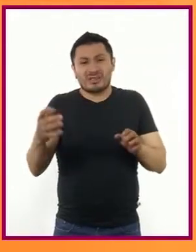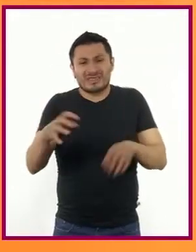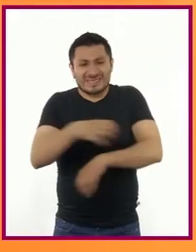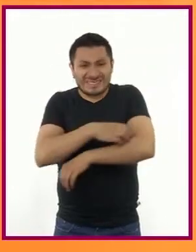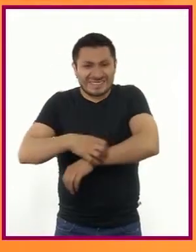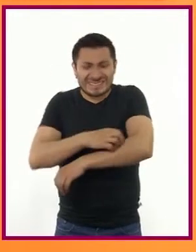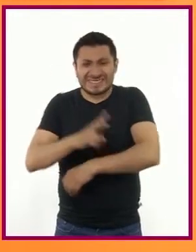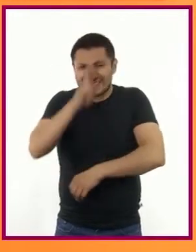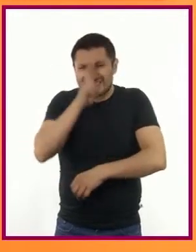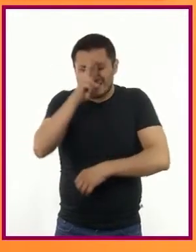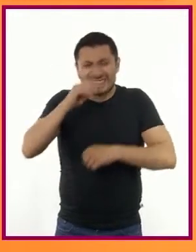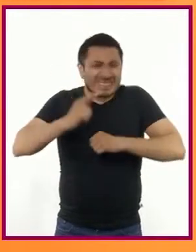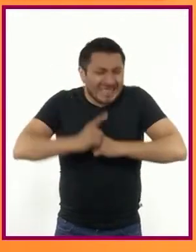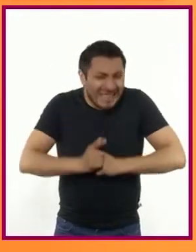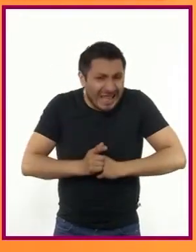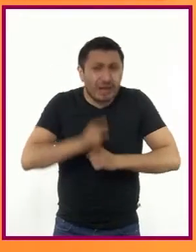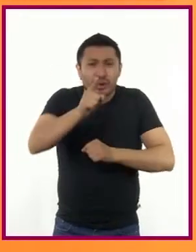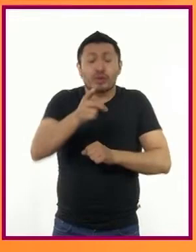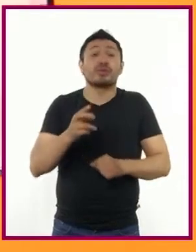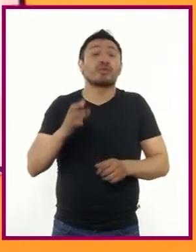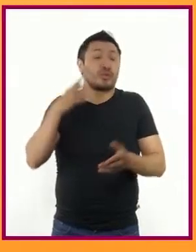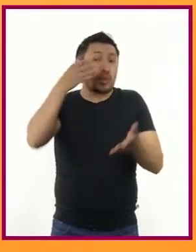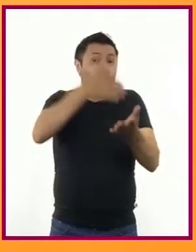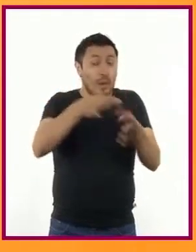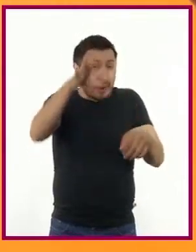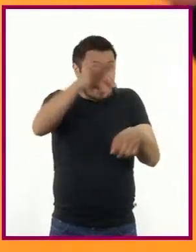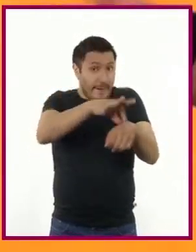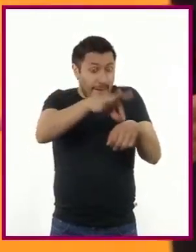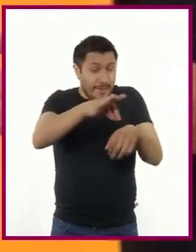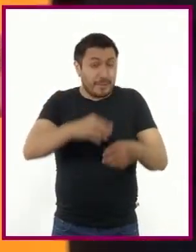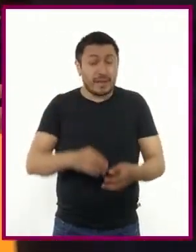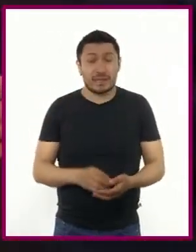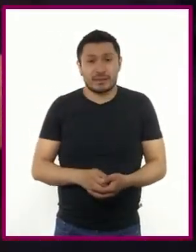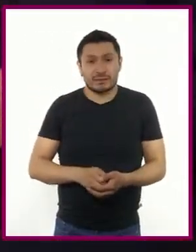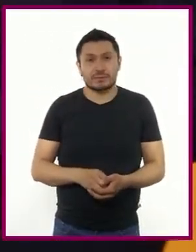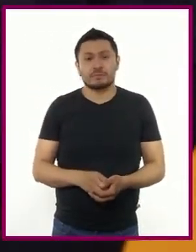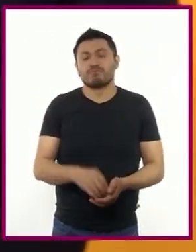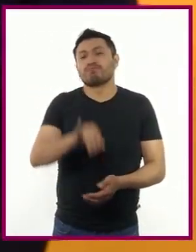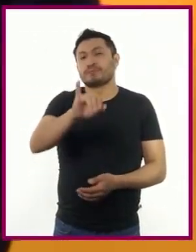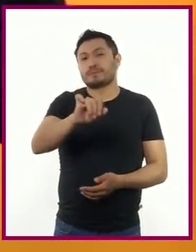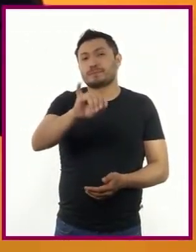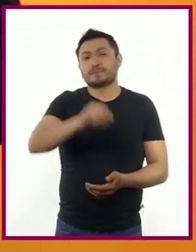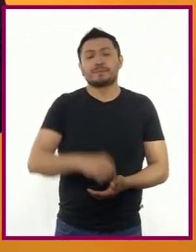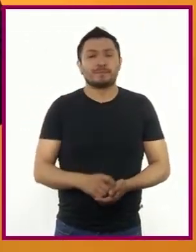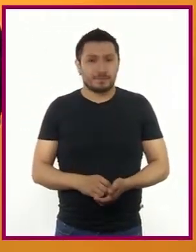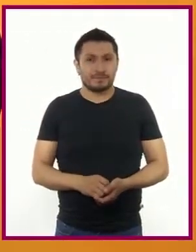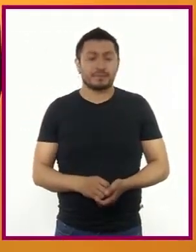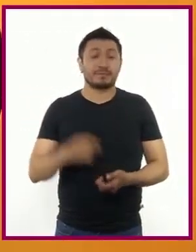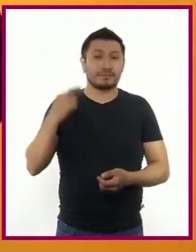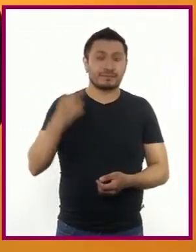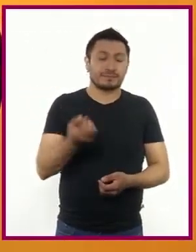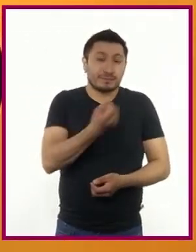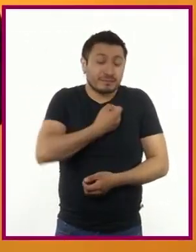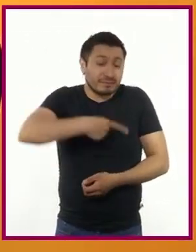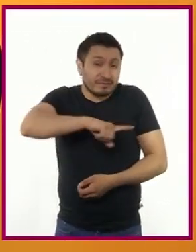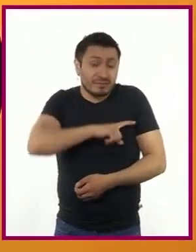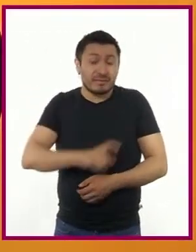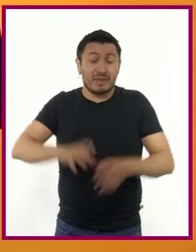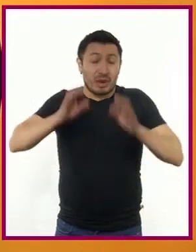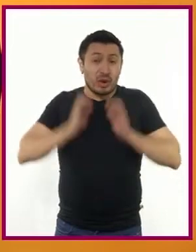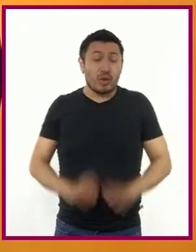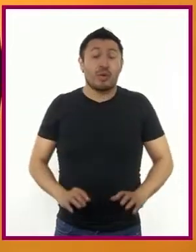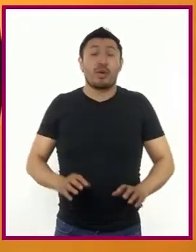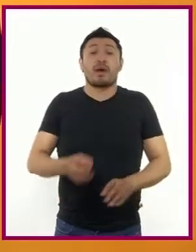irritada, necesitan consultar a su médico. Así es, maestra. Su salud sexual es